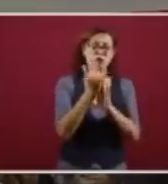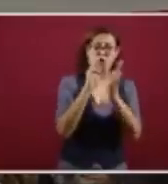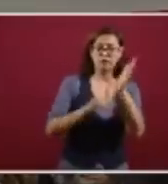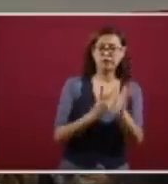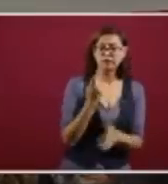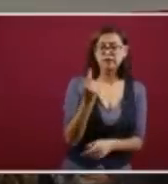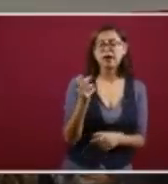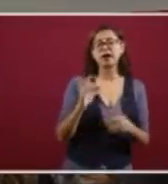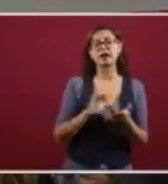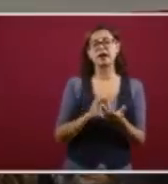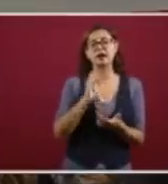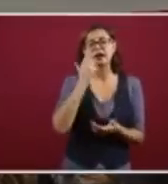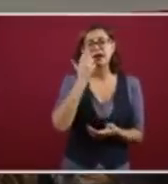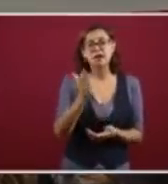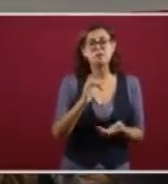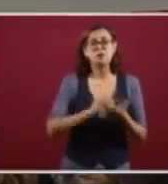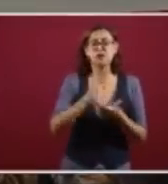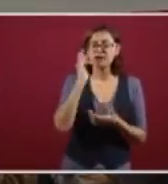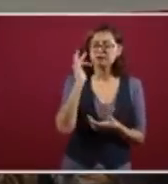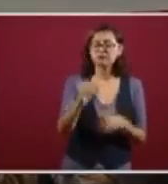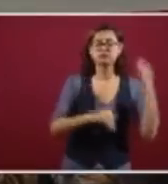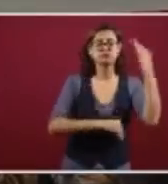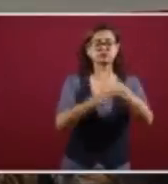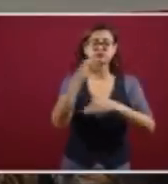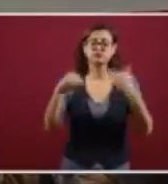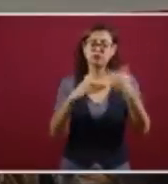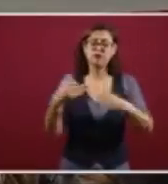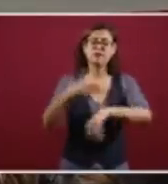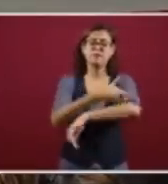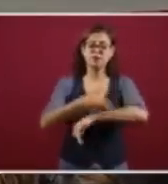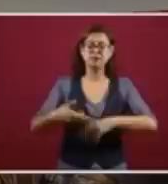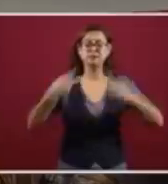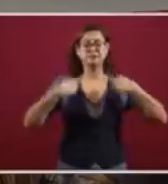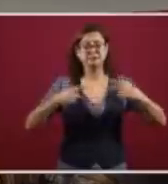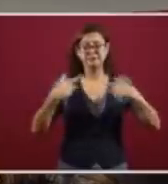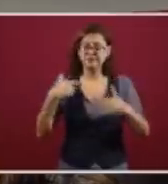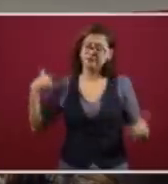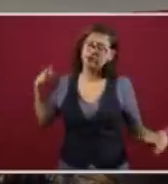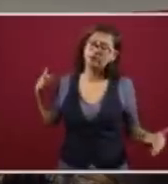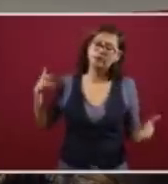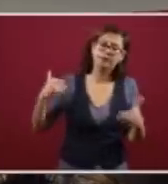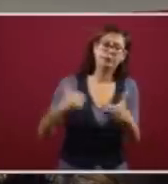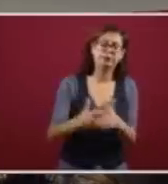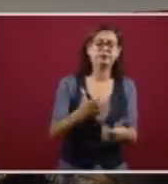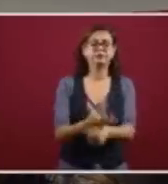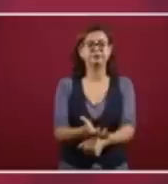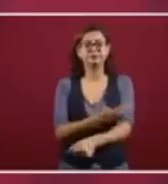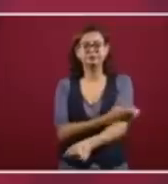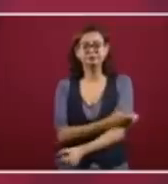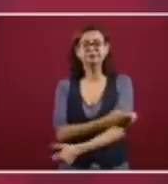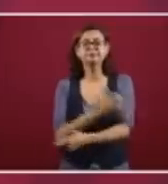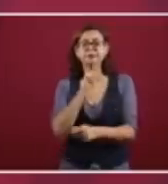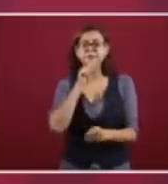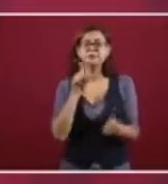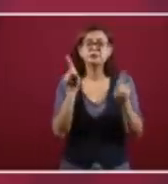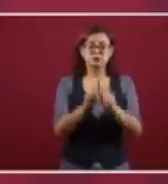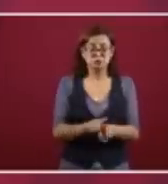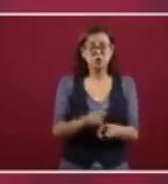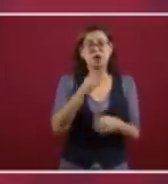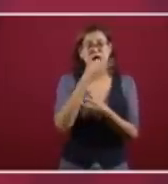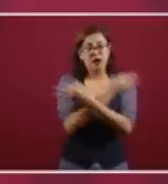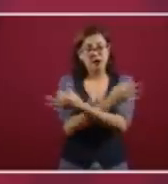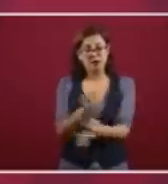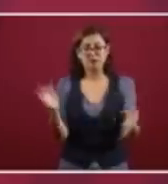familias y a todas las personas que han sido solidarias a lo largo del proceso y queremos hacerles llegar nuestro